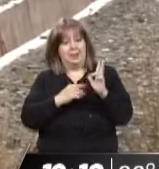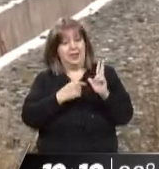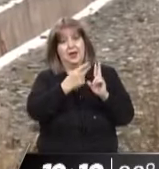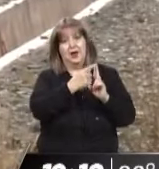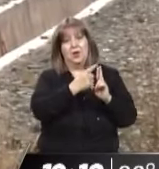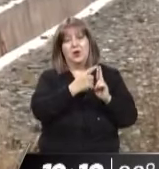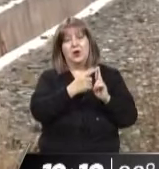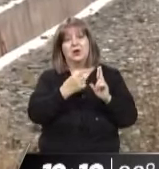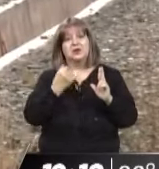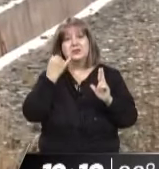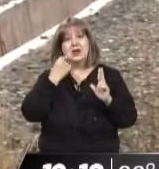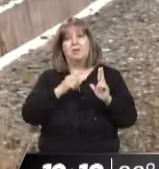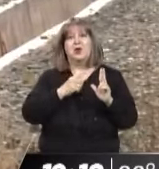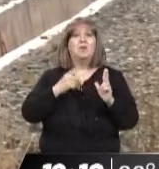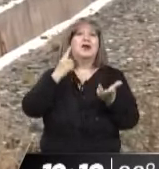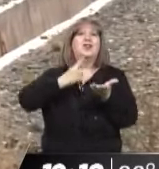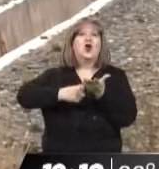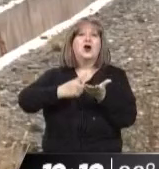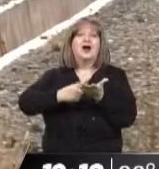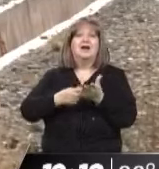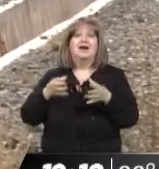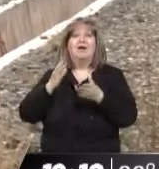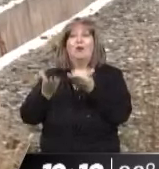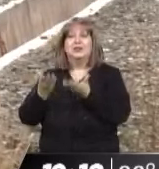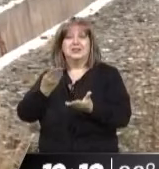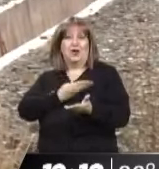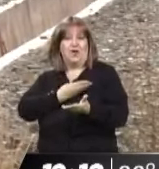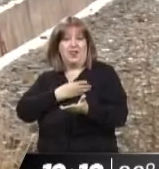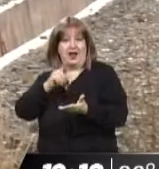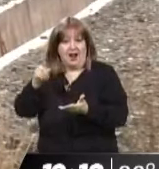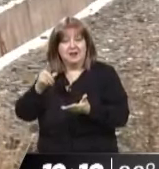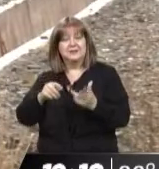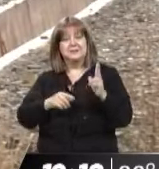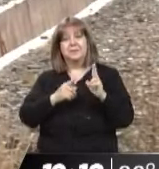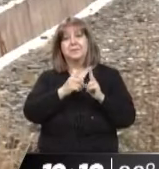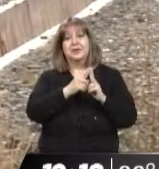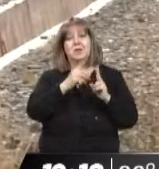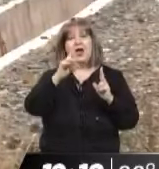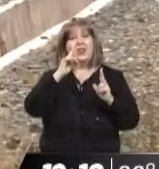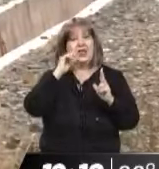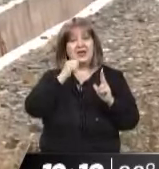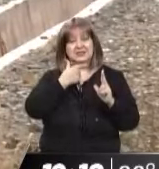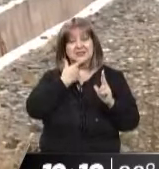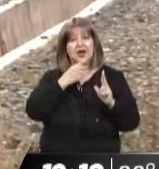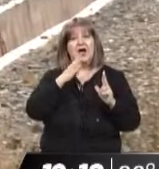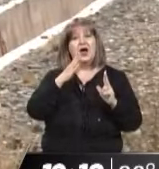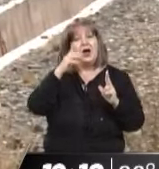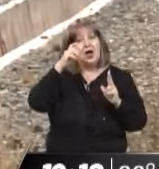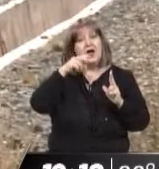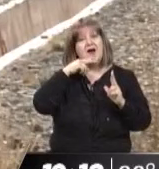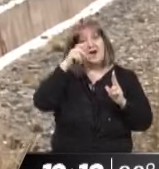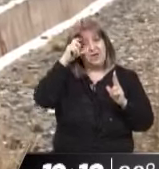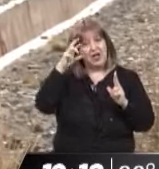imputados, pero ya en el ámbito federal, es decir, en la justicia federal respecto de uno de los imputados, el señor Díaz Verón, la fiscalía,